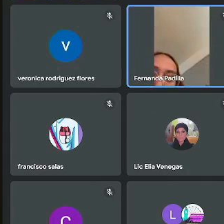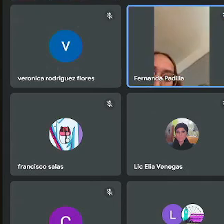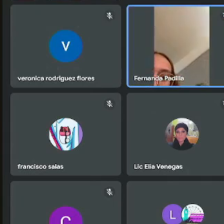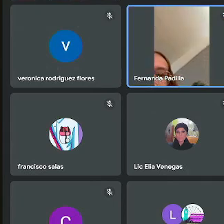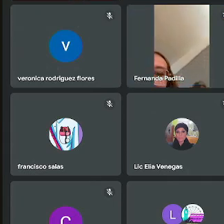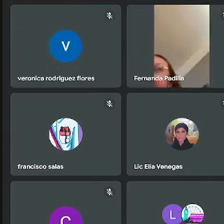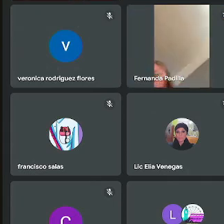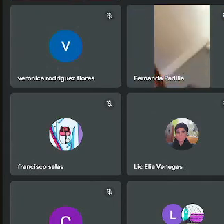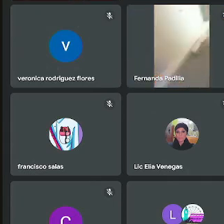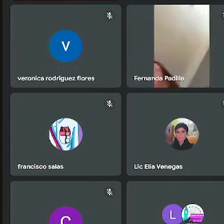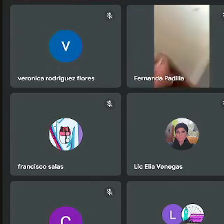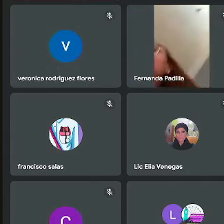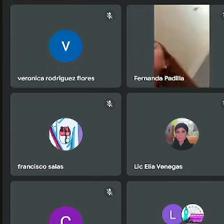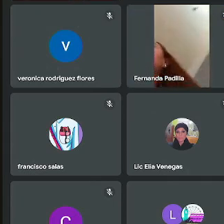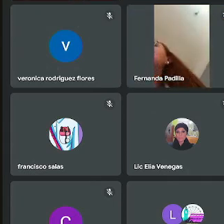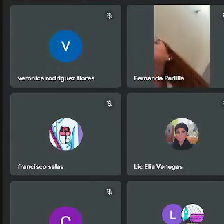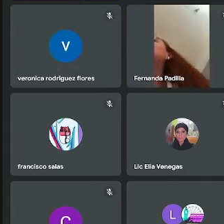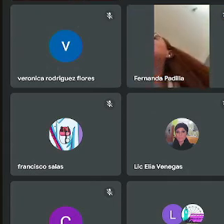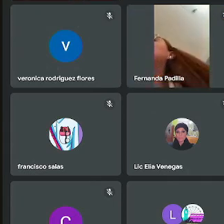Sí.